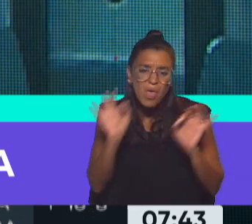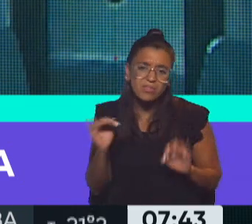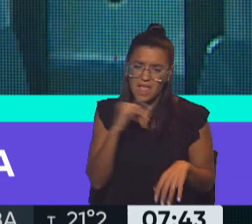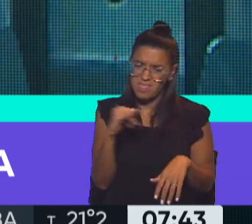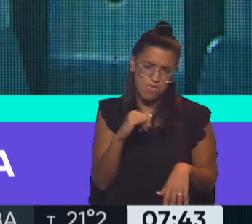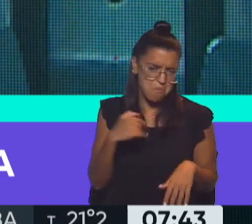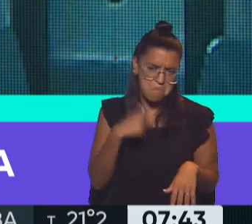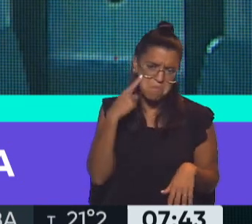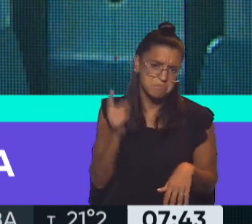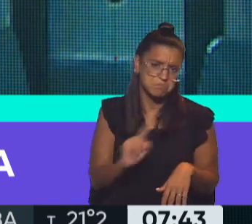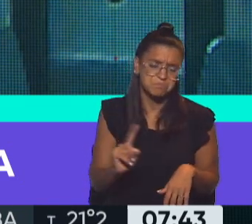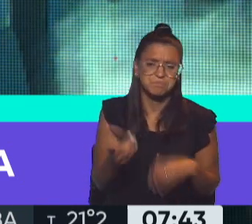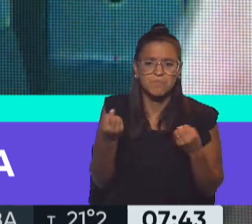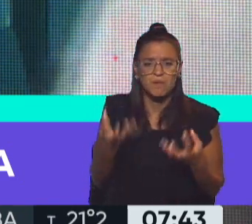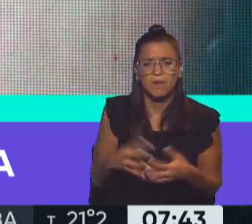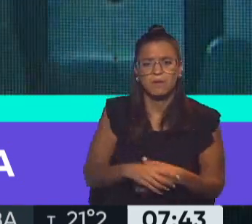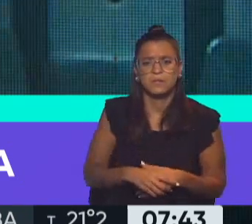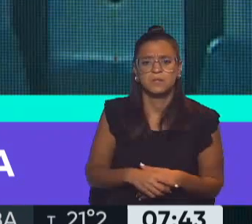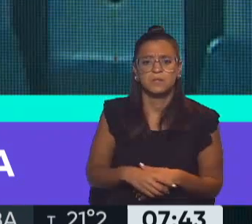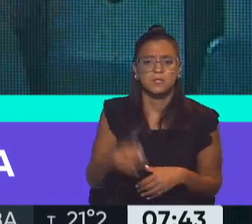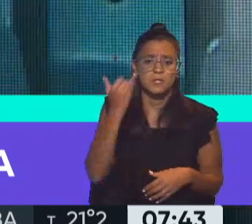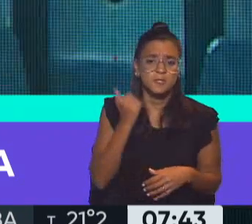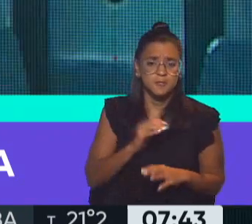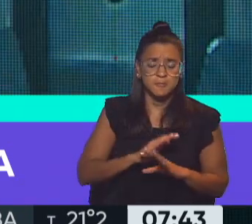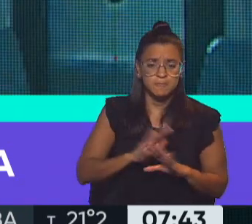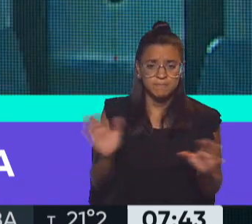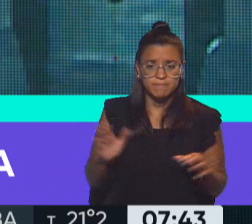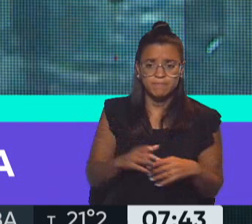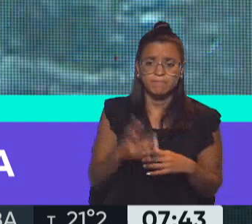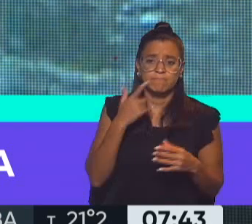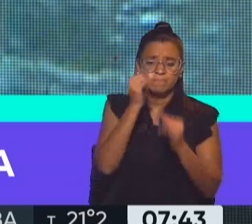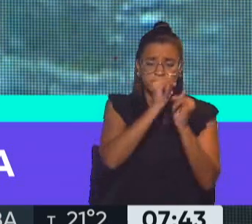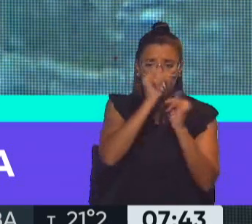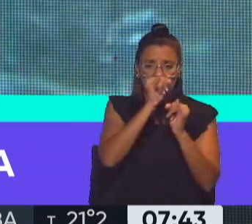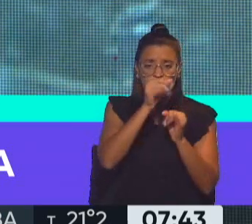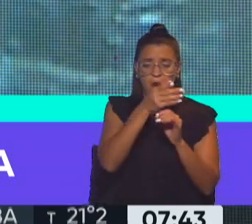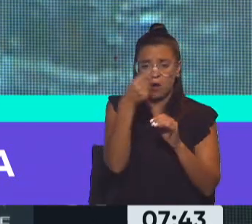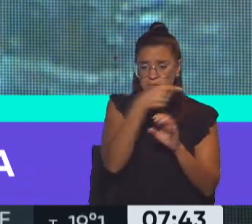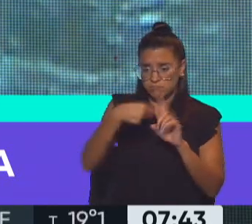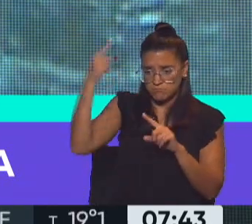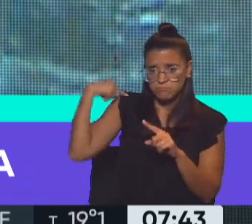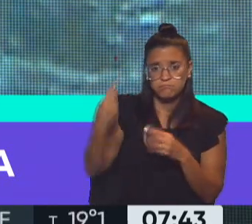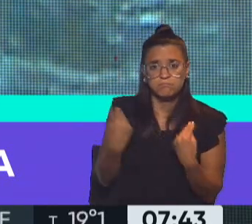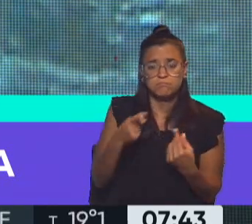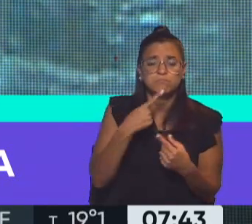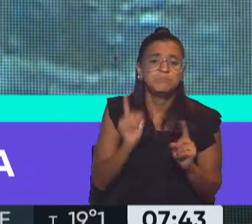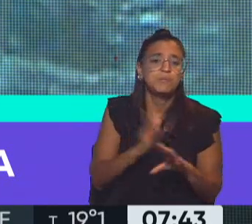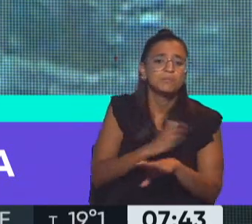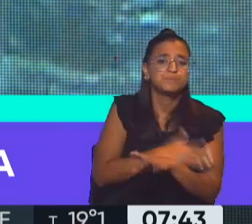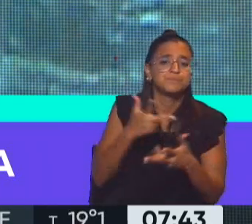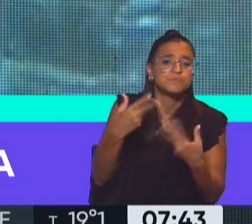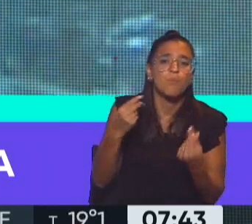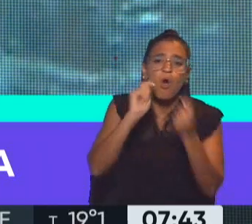negativos, porque lo que ya se estuvo comentando durante la última semana es esto que vos decís, no hay